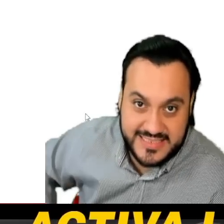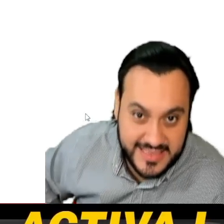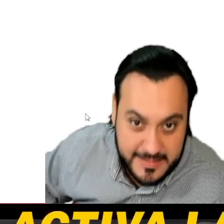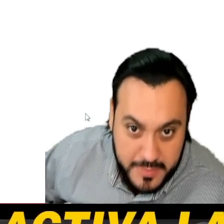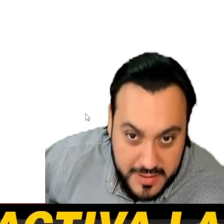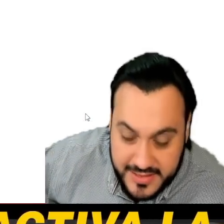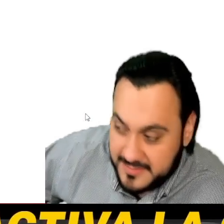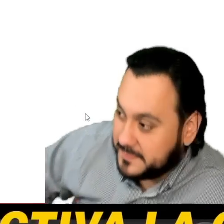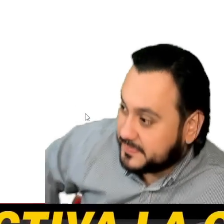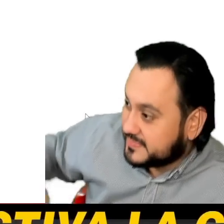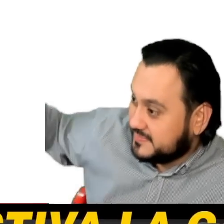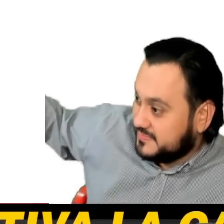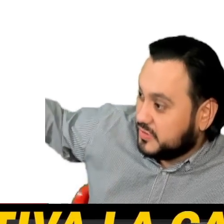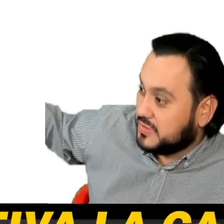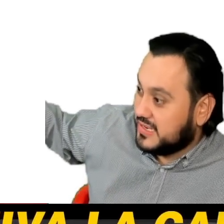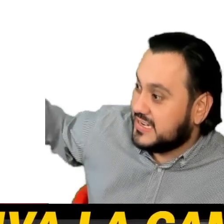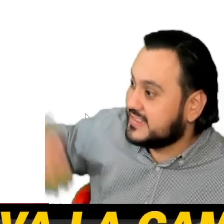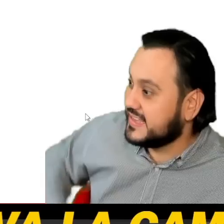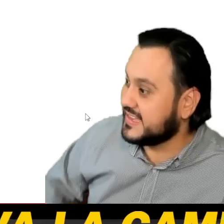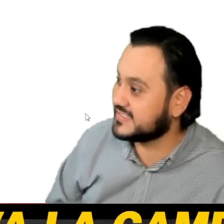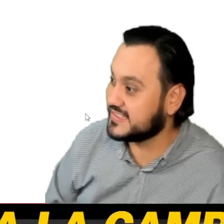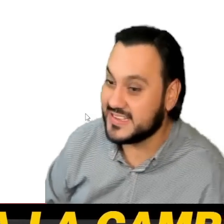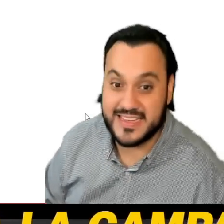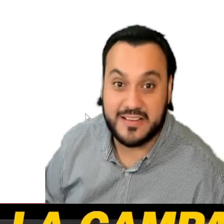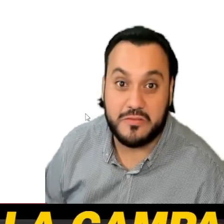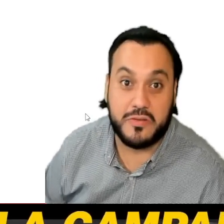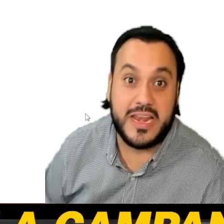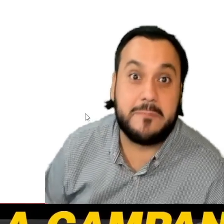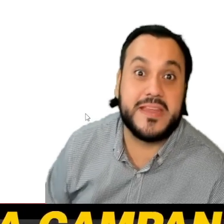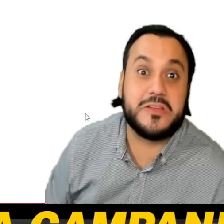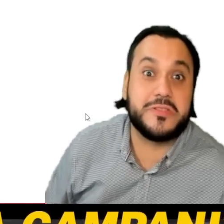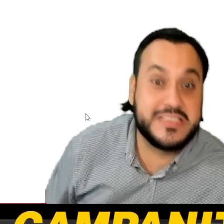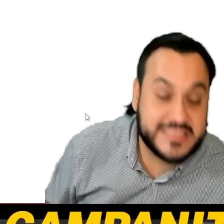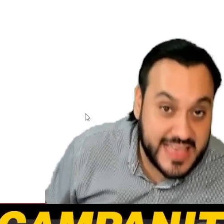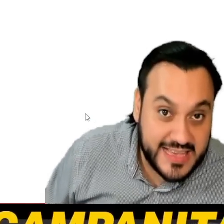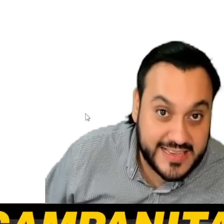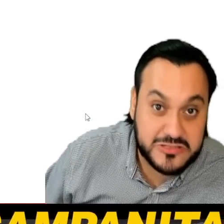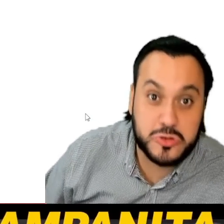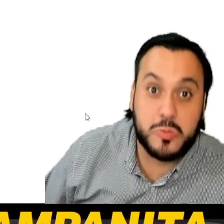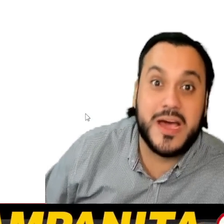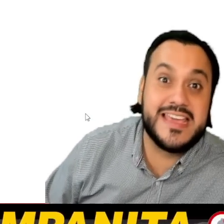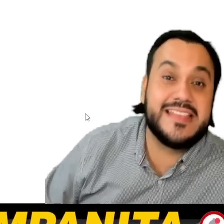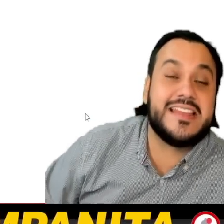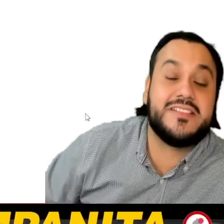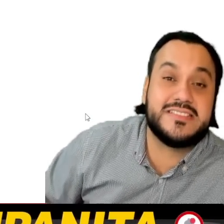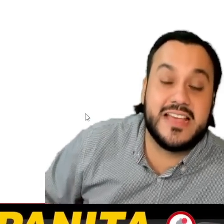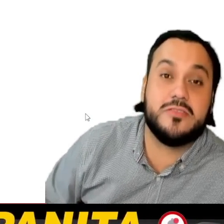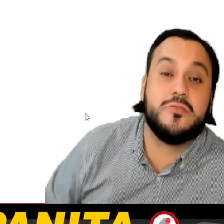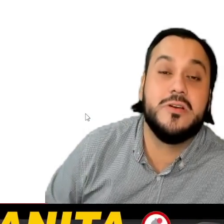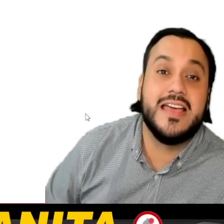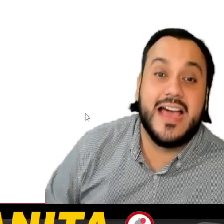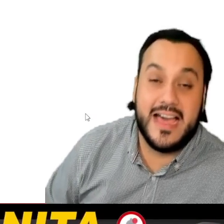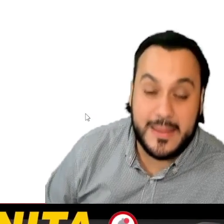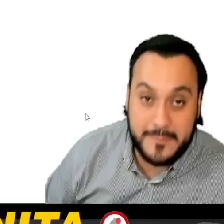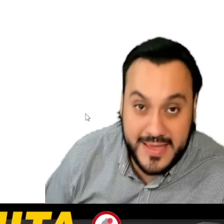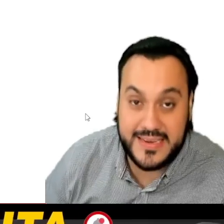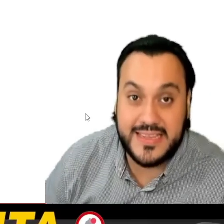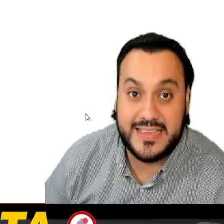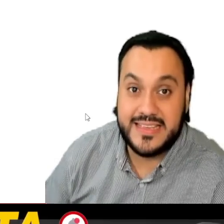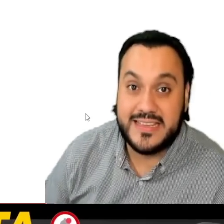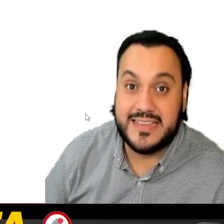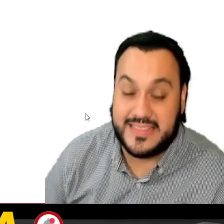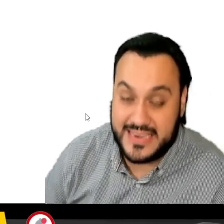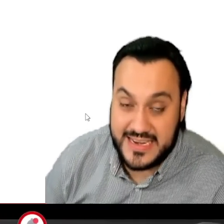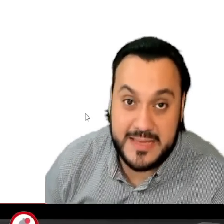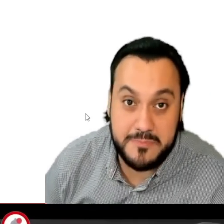está la serie de paulet donde el itei es fue la periodista que estuvo ahí entrevistando a la madre